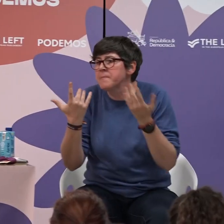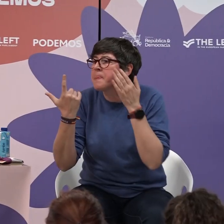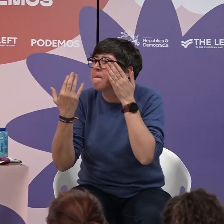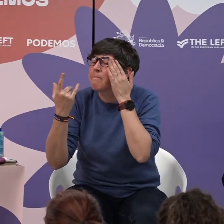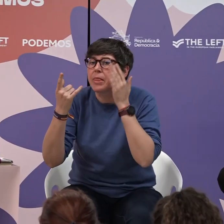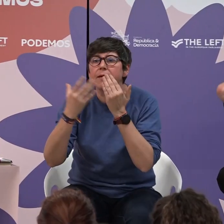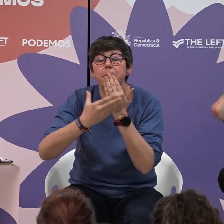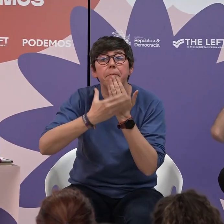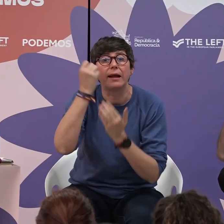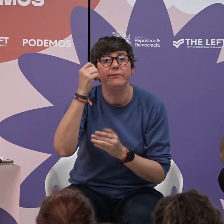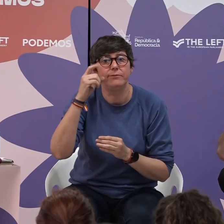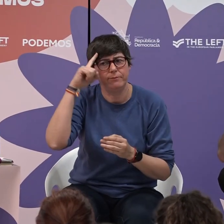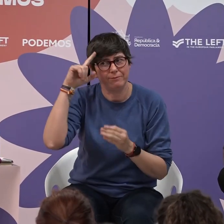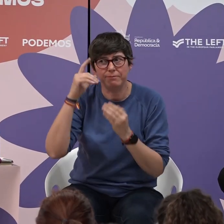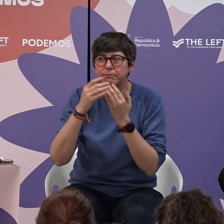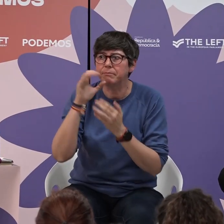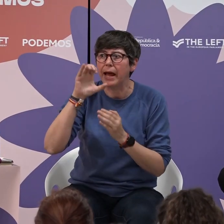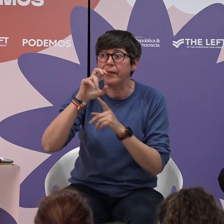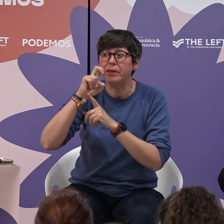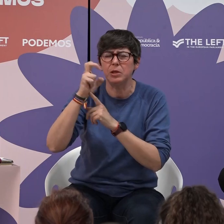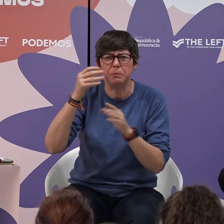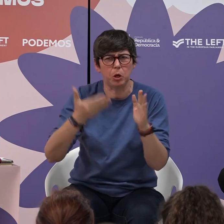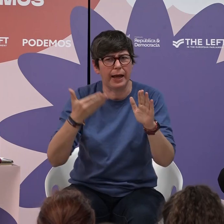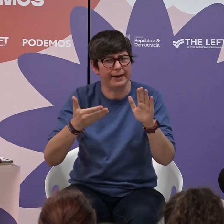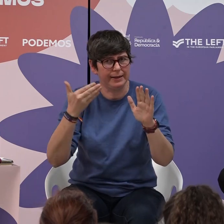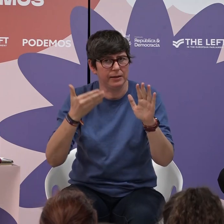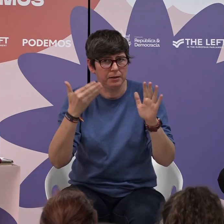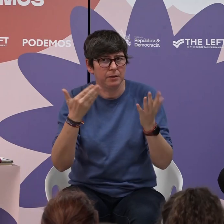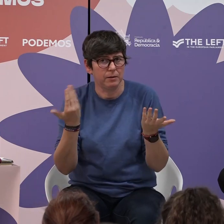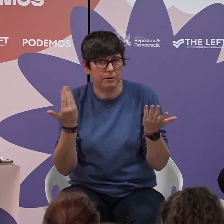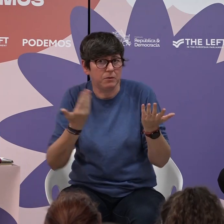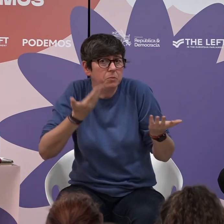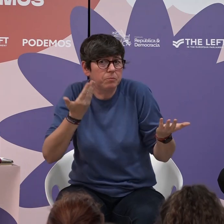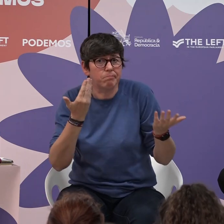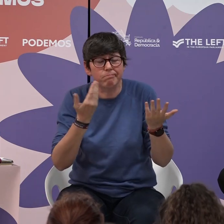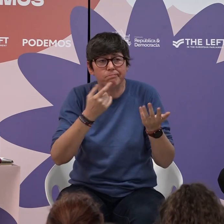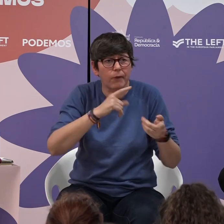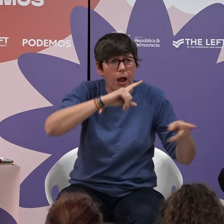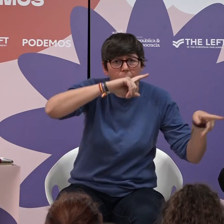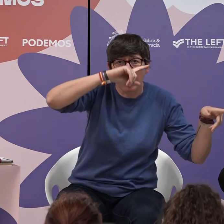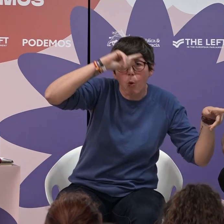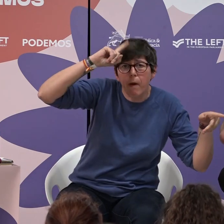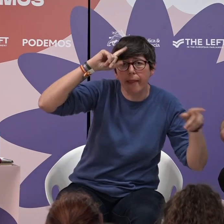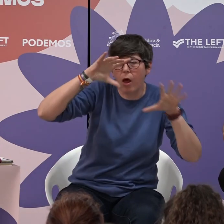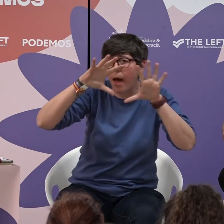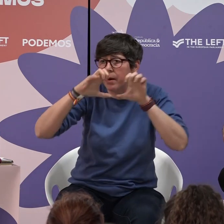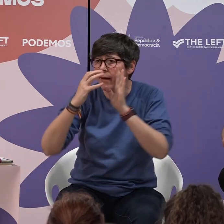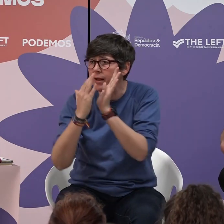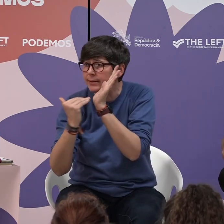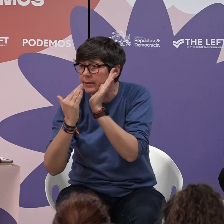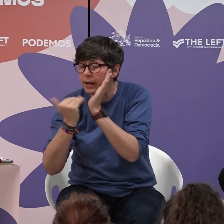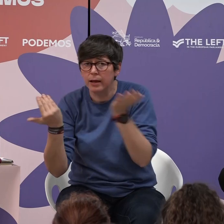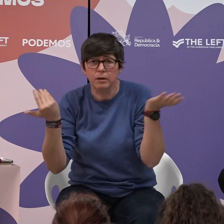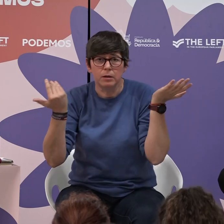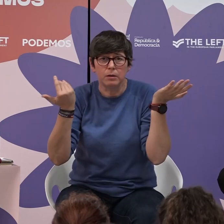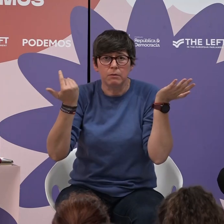pero no me apetece porque mi lengua materna es la lengua de signos os hablaba de lo del país la idea del país Federal por